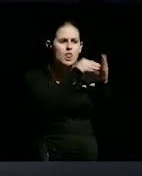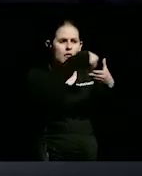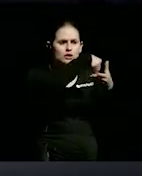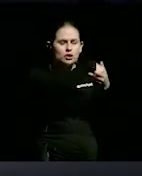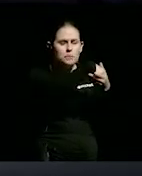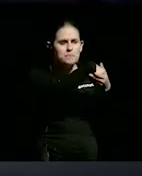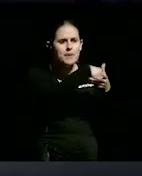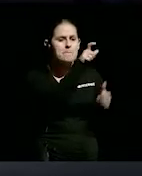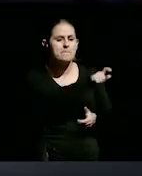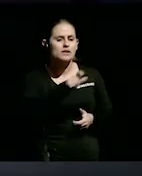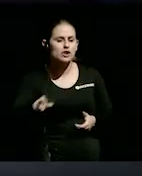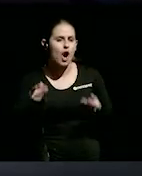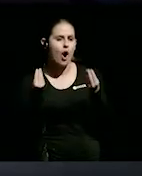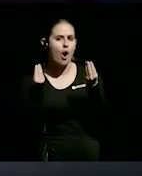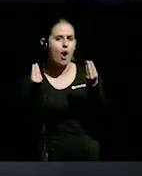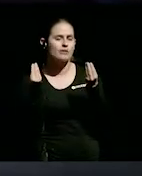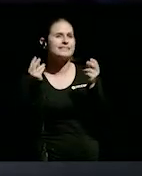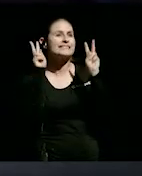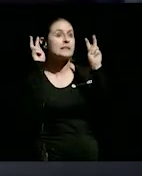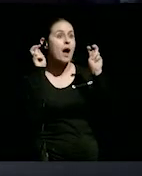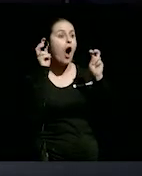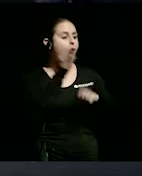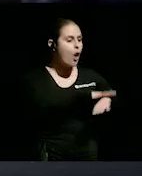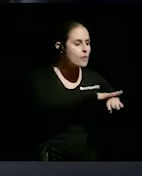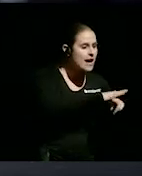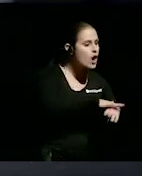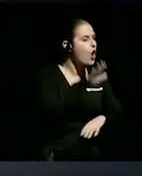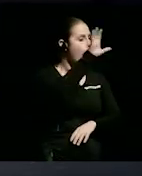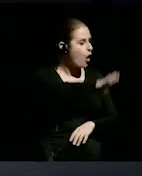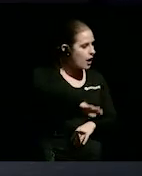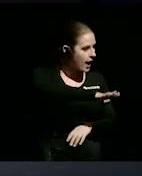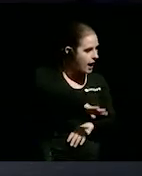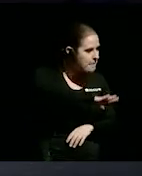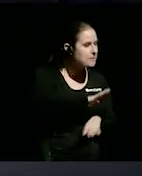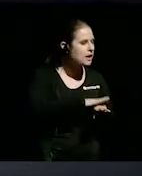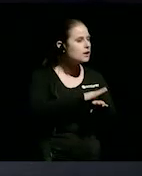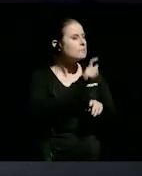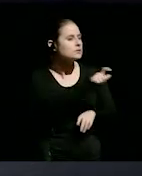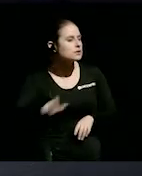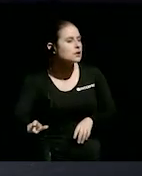personas, con los gobiernos locales, los trabajadores sociales y los municipios